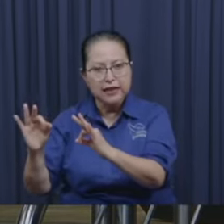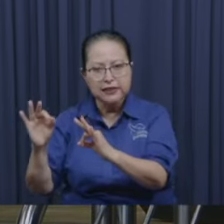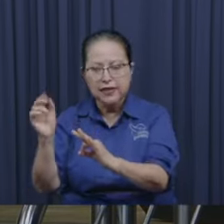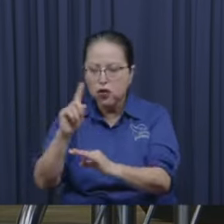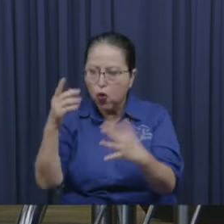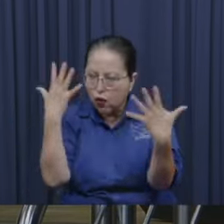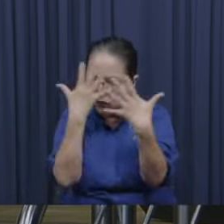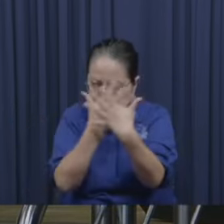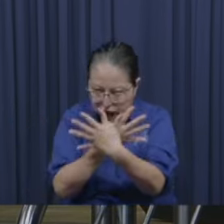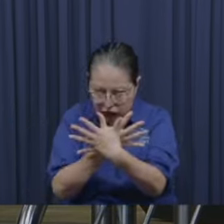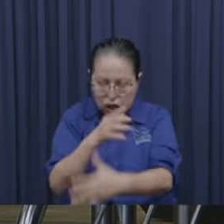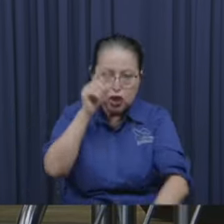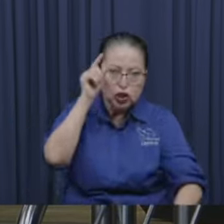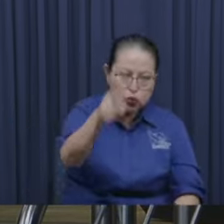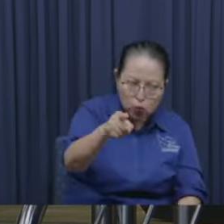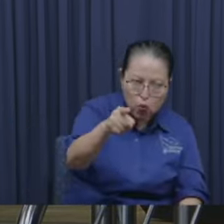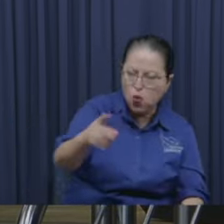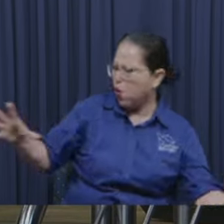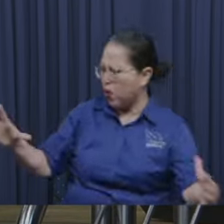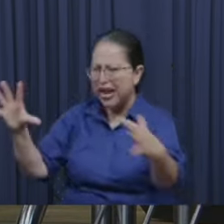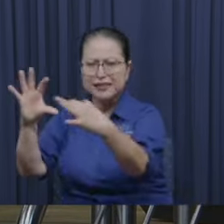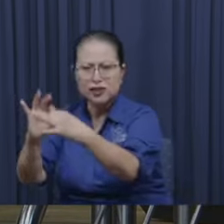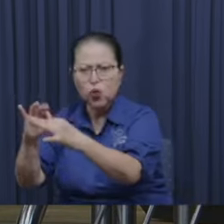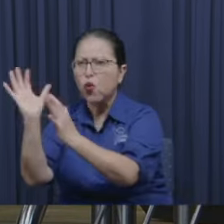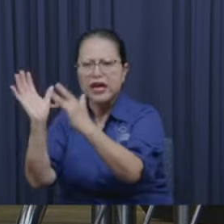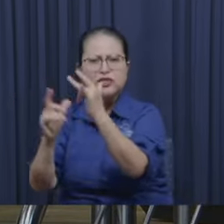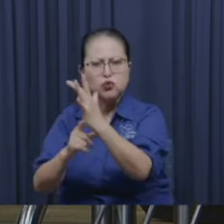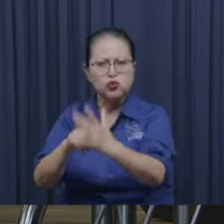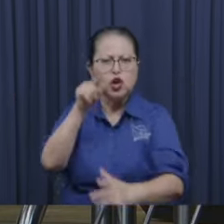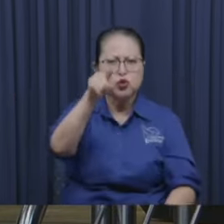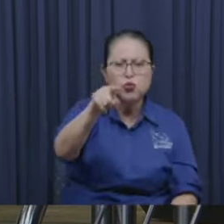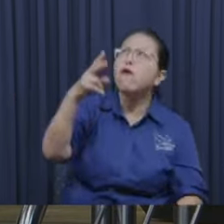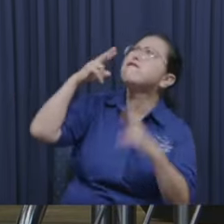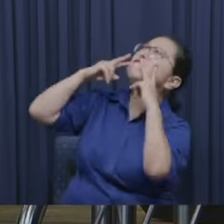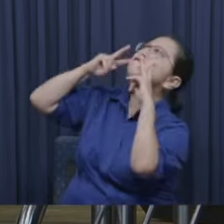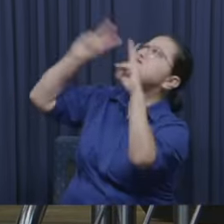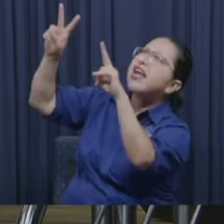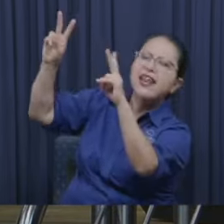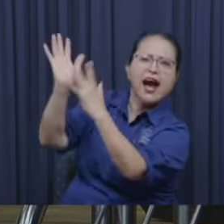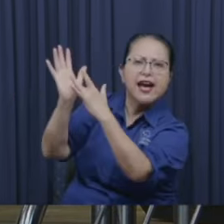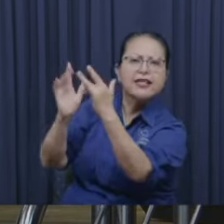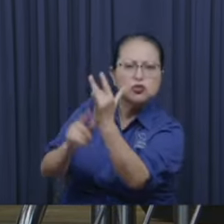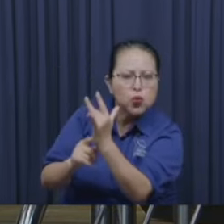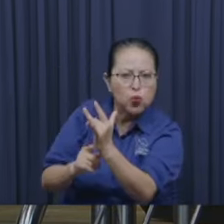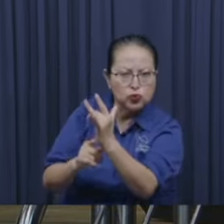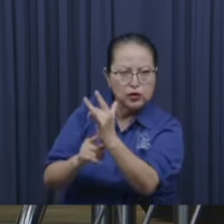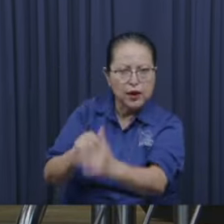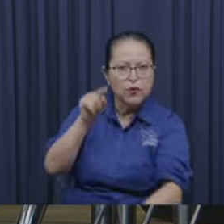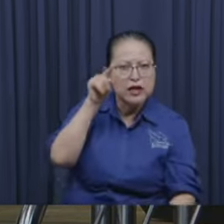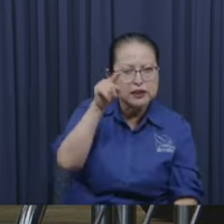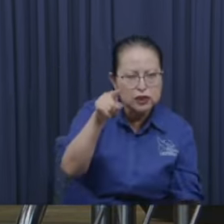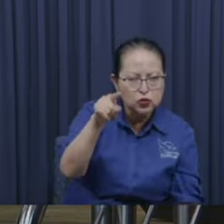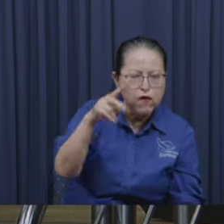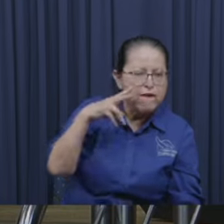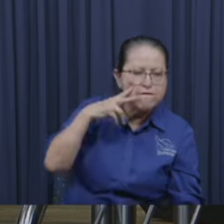tienes que poner tus ojos en Jesús el autor y consumador de la fe porque si no vas a salir